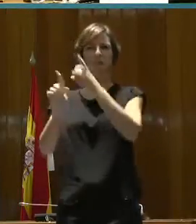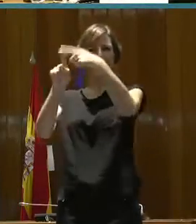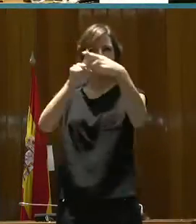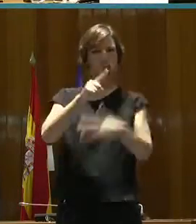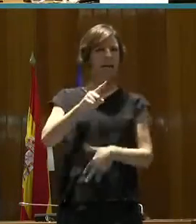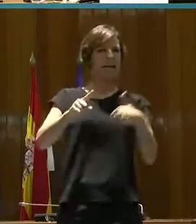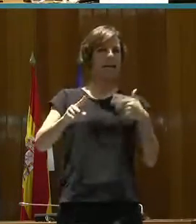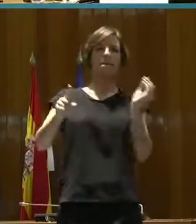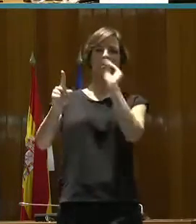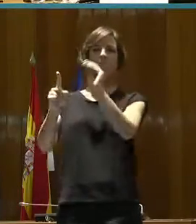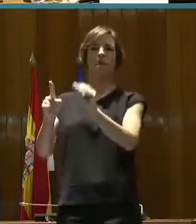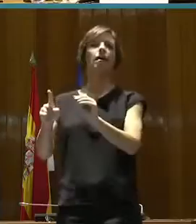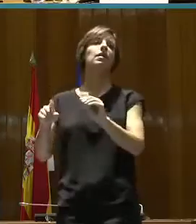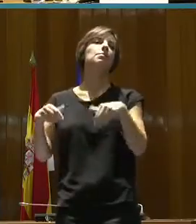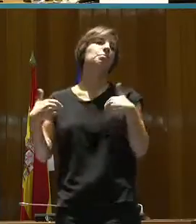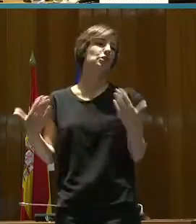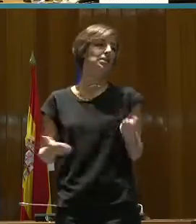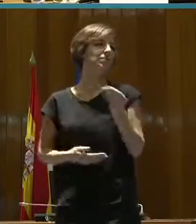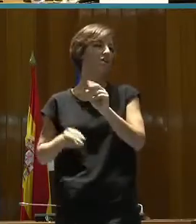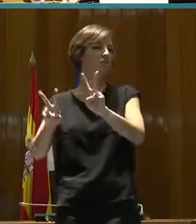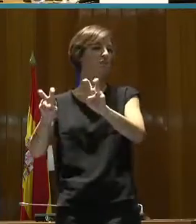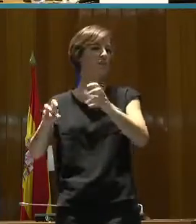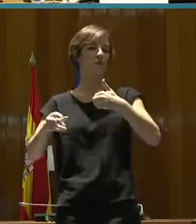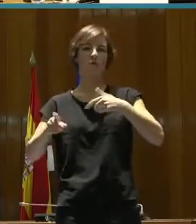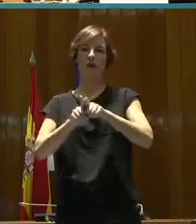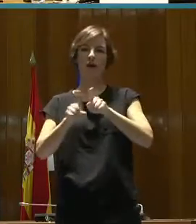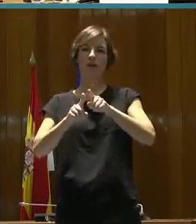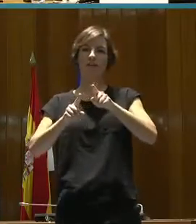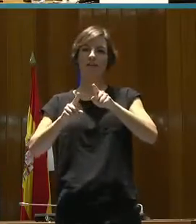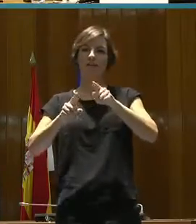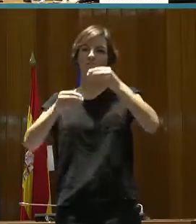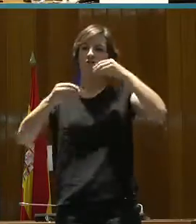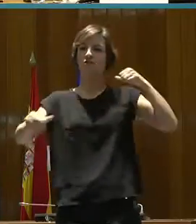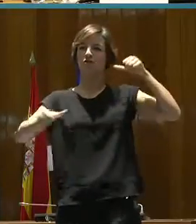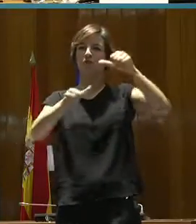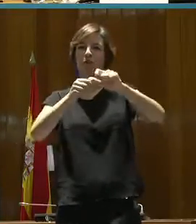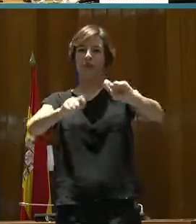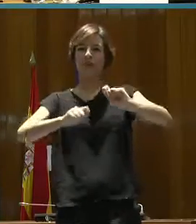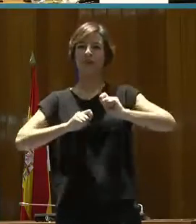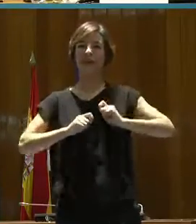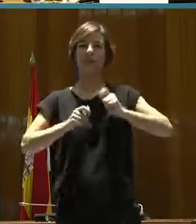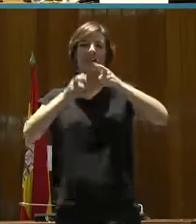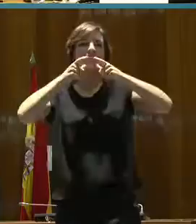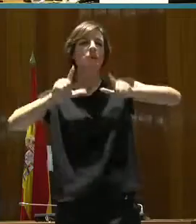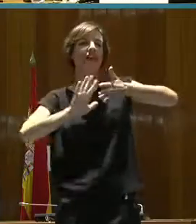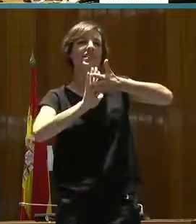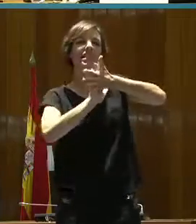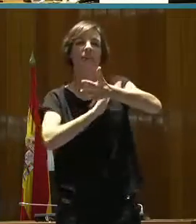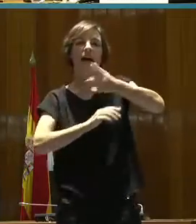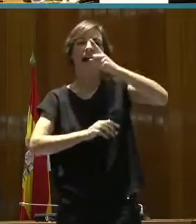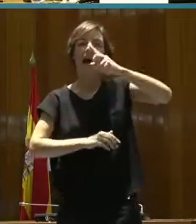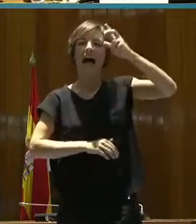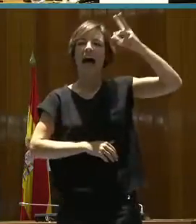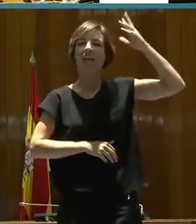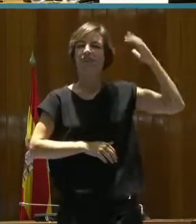pero también, obviamente, hemos incorporado todo el bagaje que nos ofrece la lingüística descriptiva, es decir, todos esos años y años